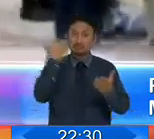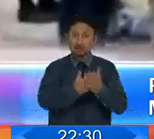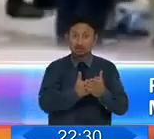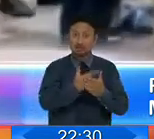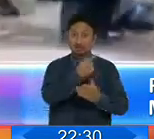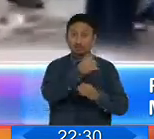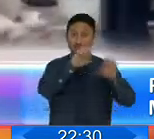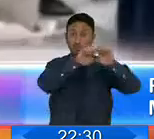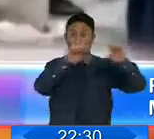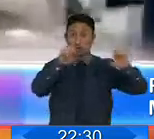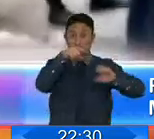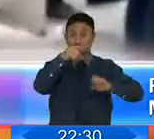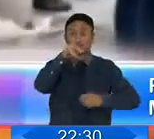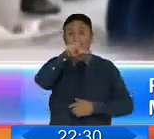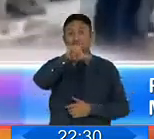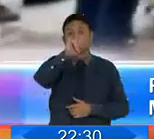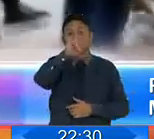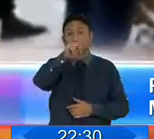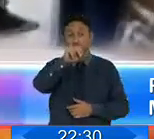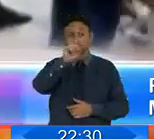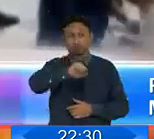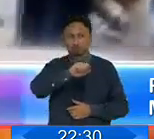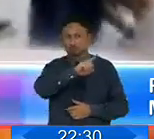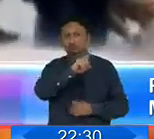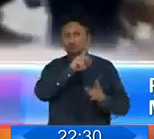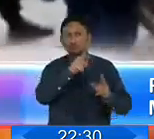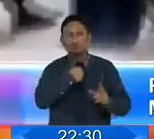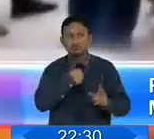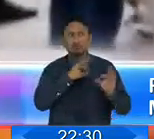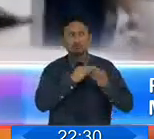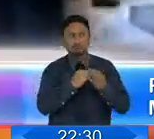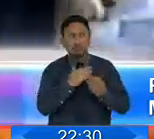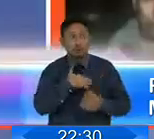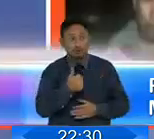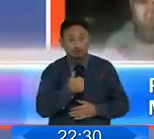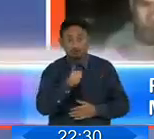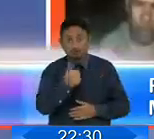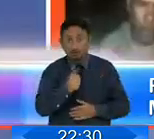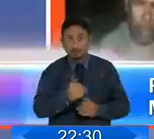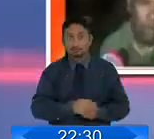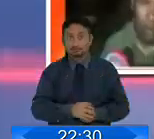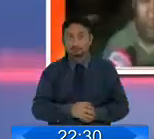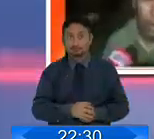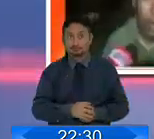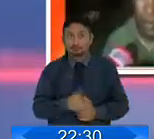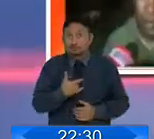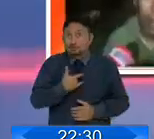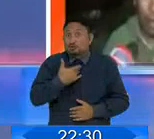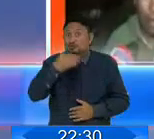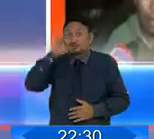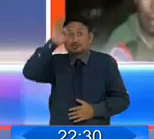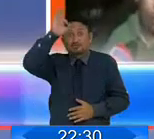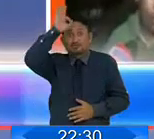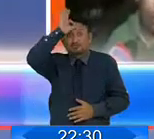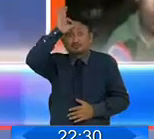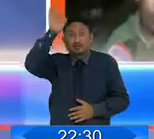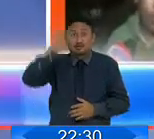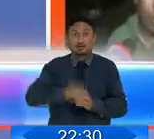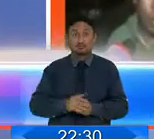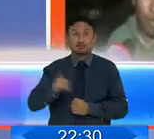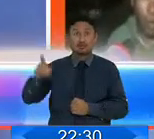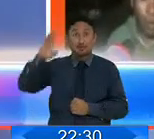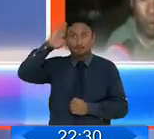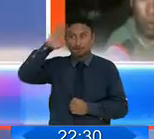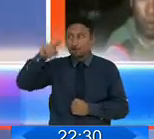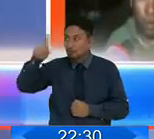de la cooperativa en la ciudad de Lima para conocer el estado de sus seres queridos. No sabemos nada. Incluso la policía no